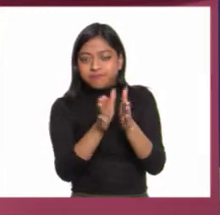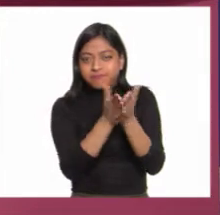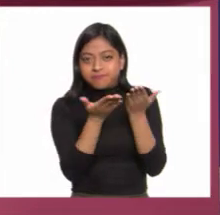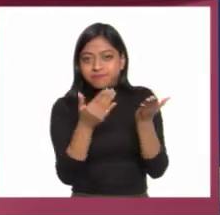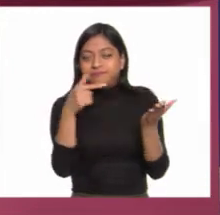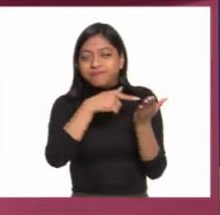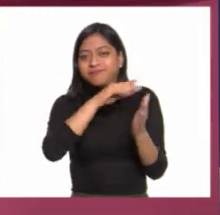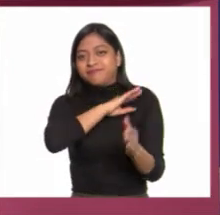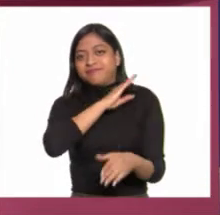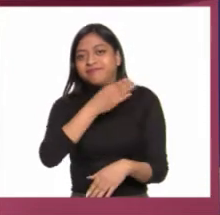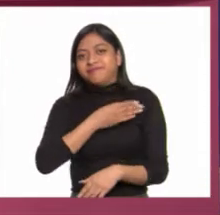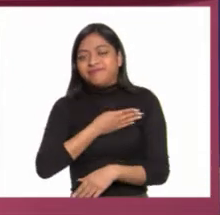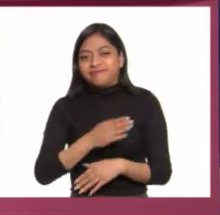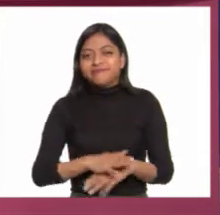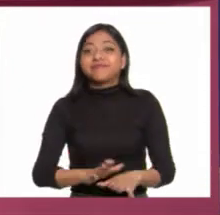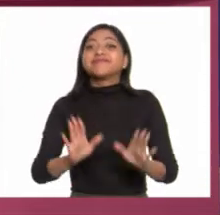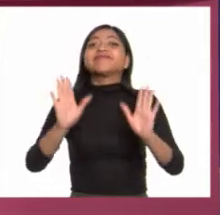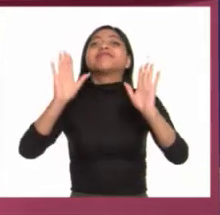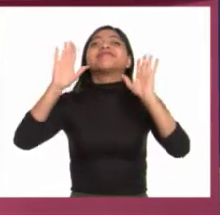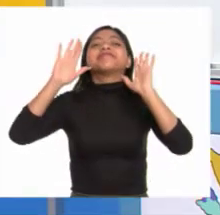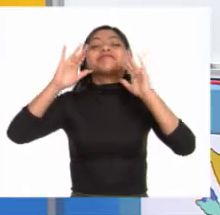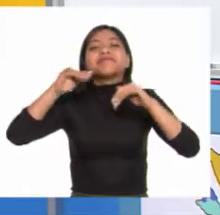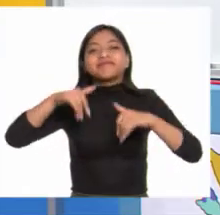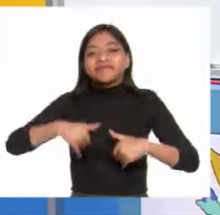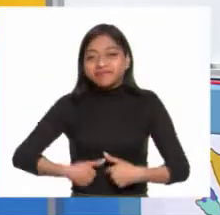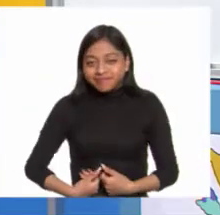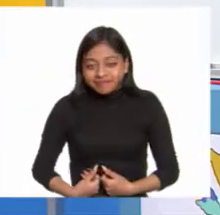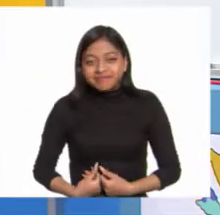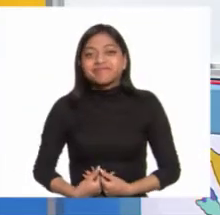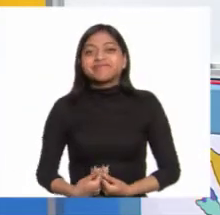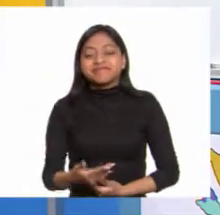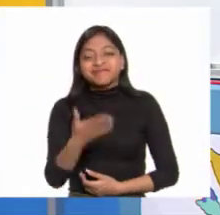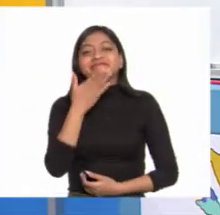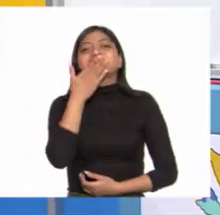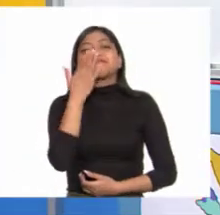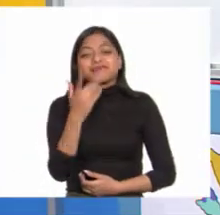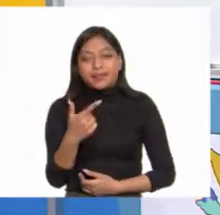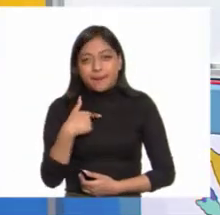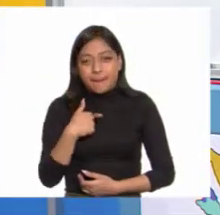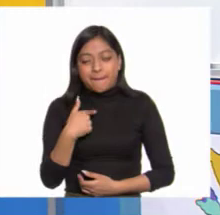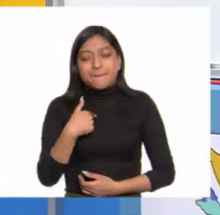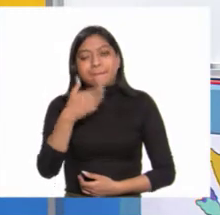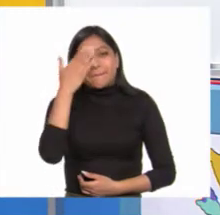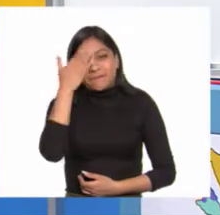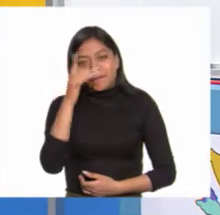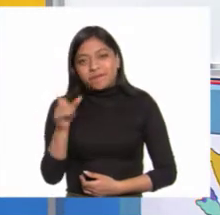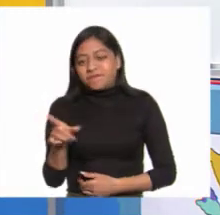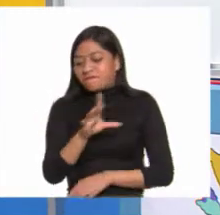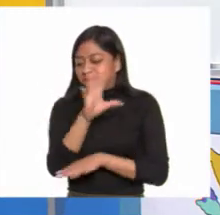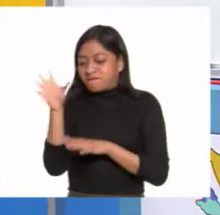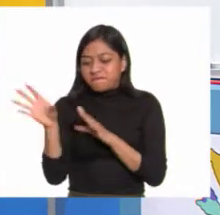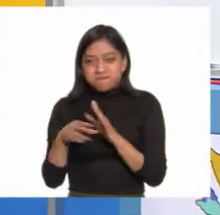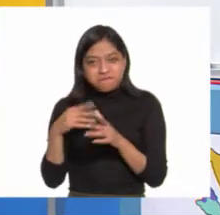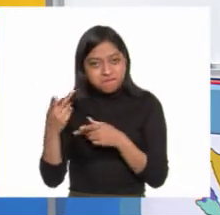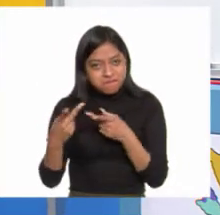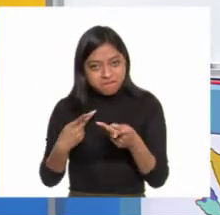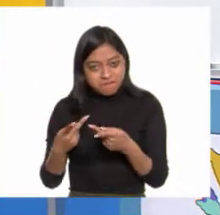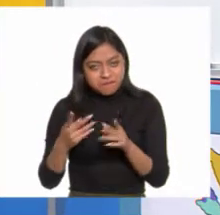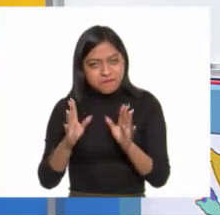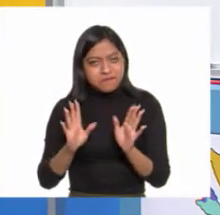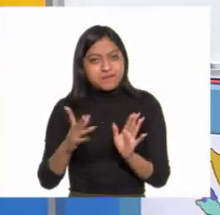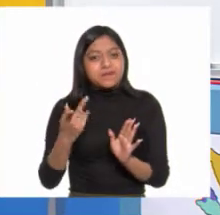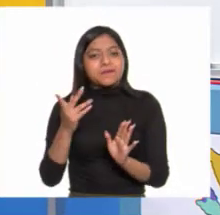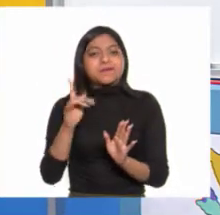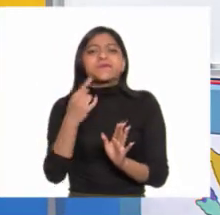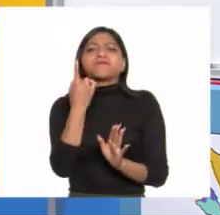español. Mira, mira, nada más. A eso es a lo que yo llamo tener todo un plan, pero solo un